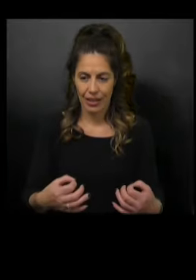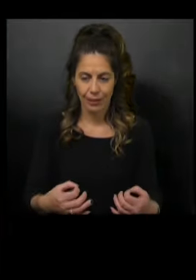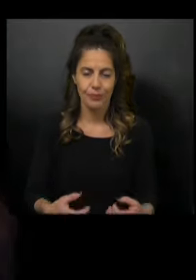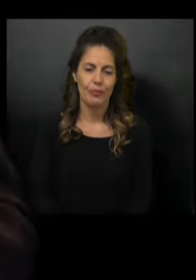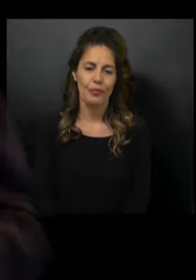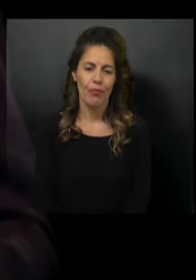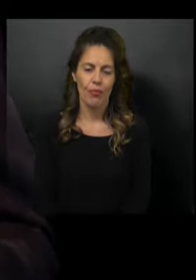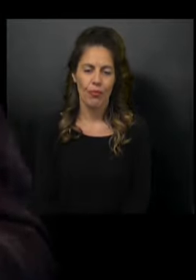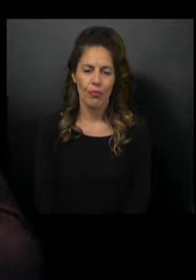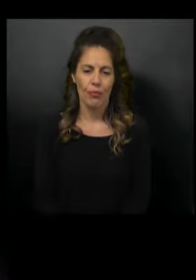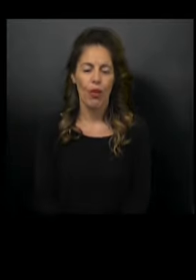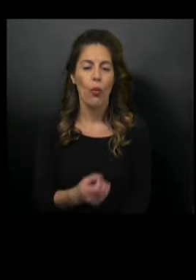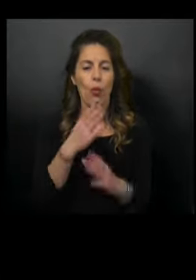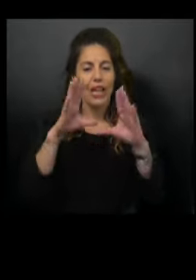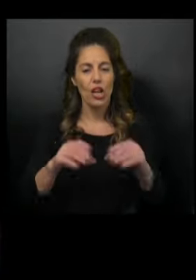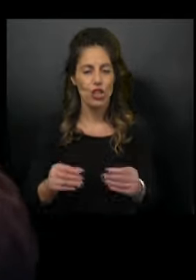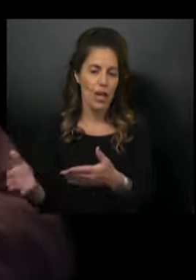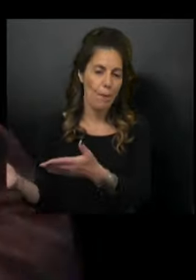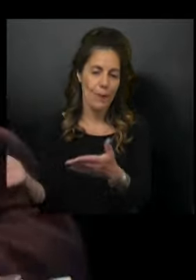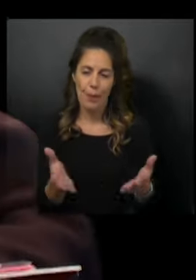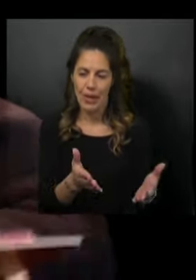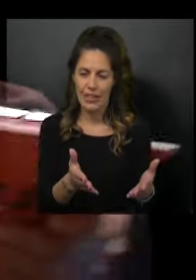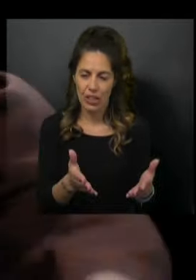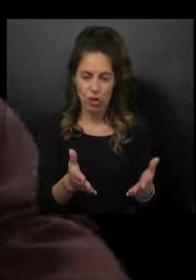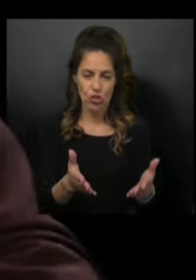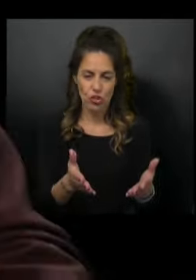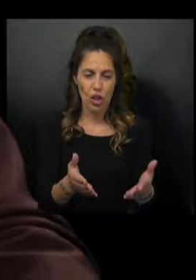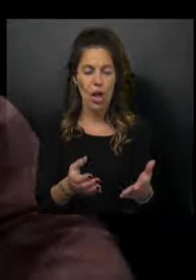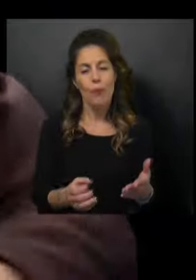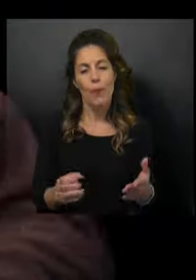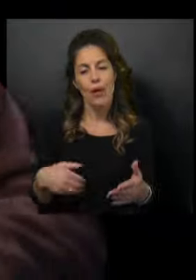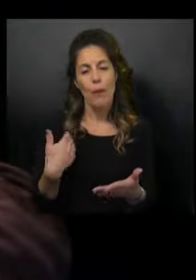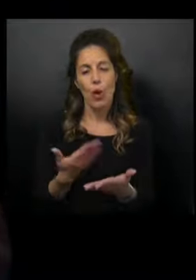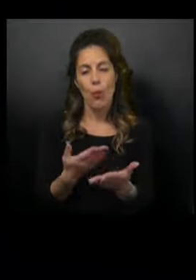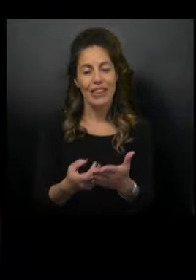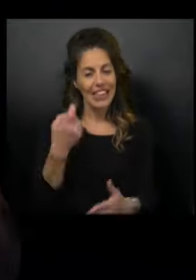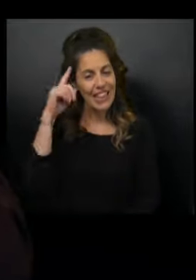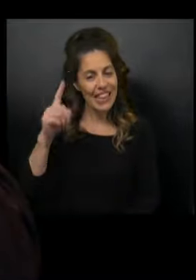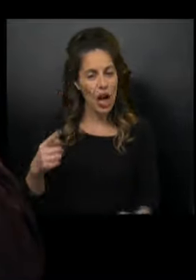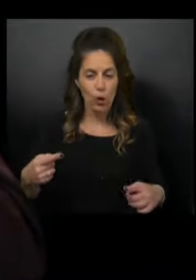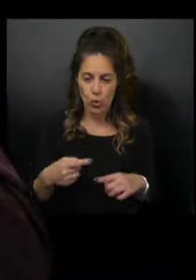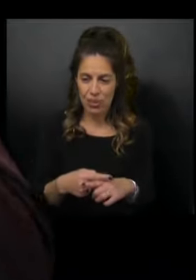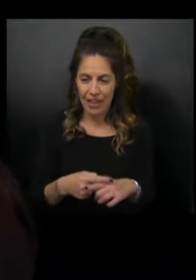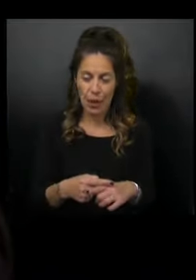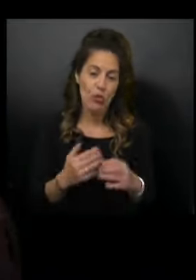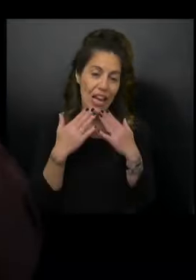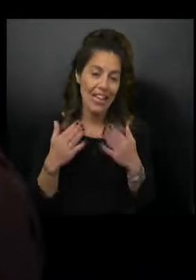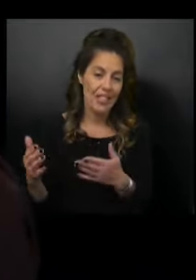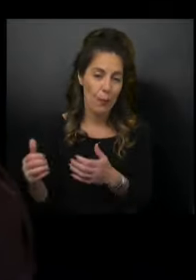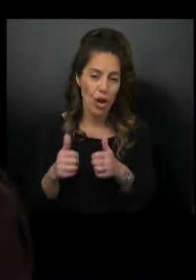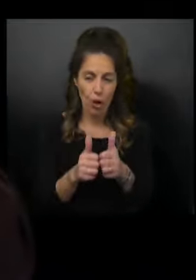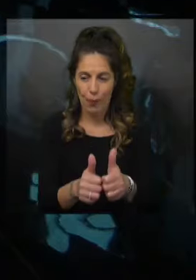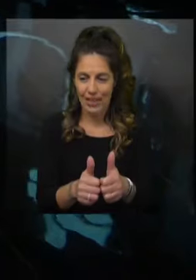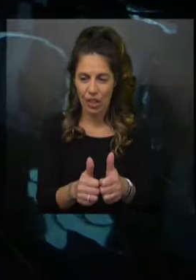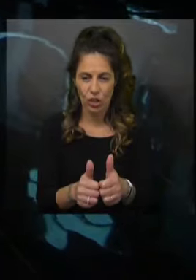realidad Buenas noches Bienvenidos a una nueva propuesta de Cruzada Fernando Lorena Gracias por acompañarnos por favor